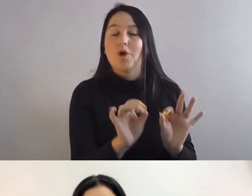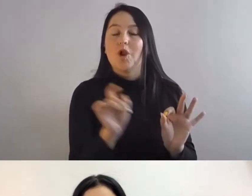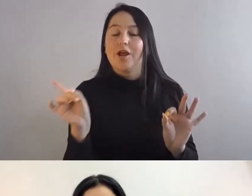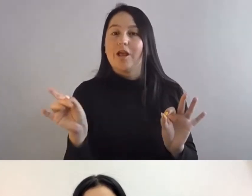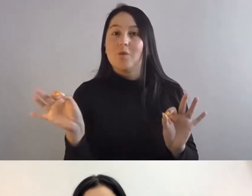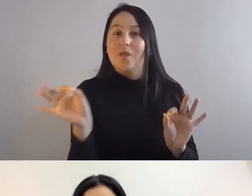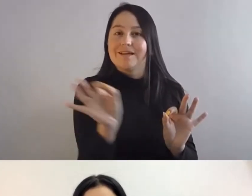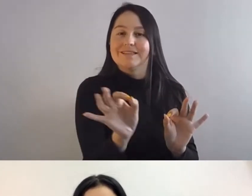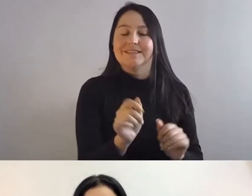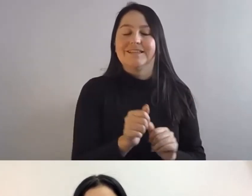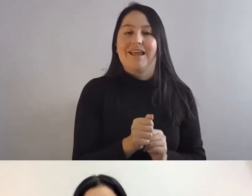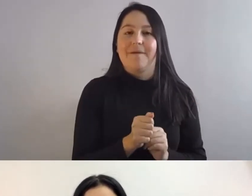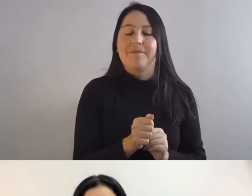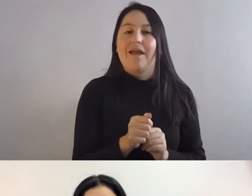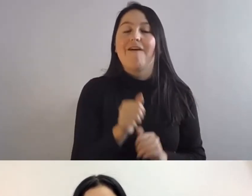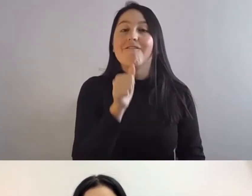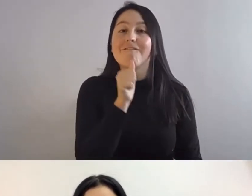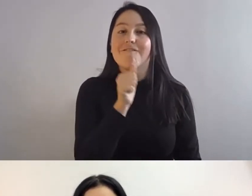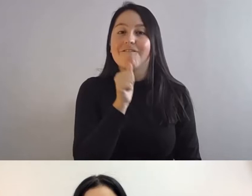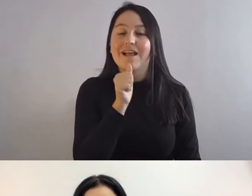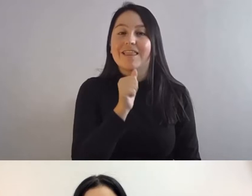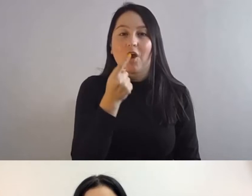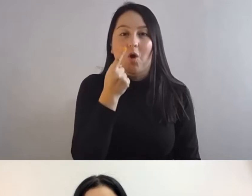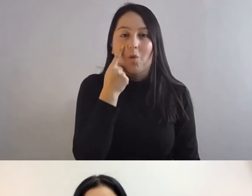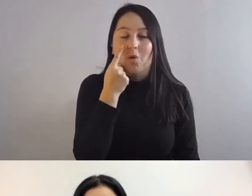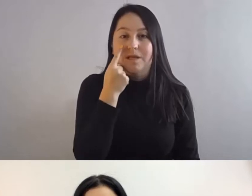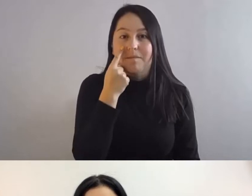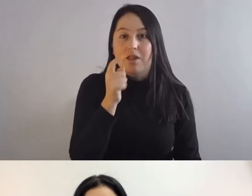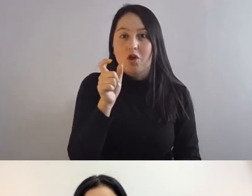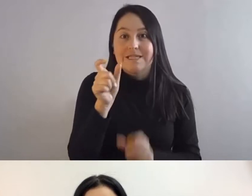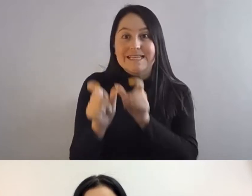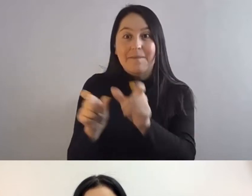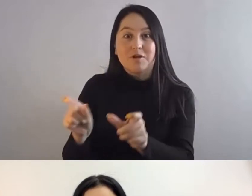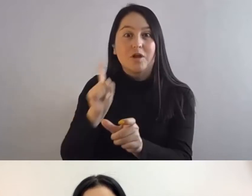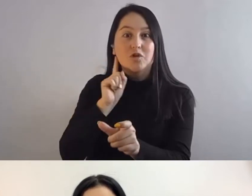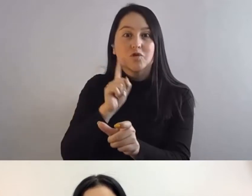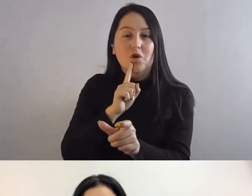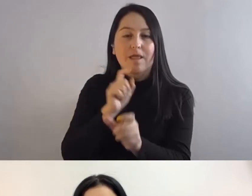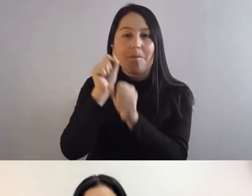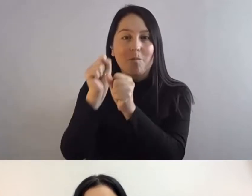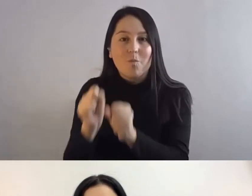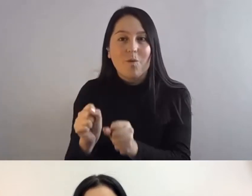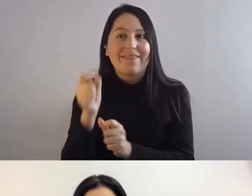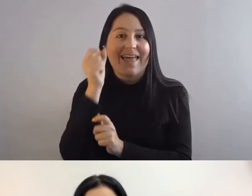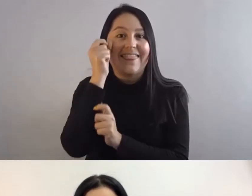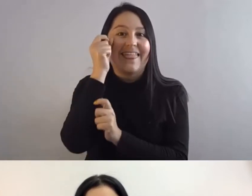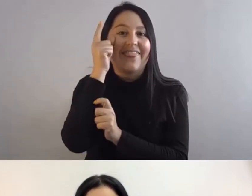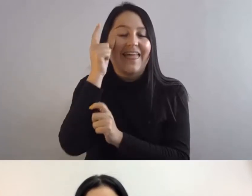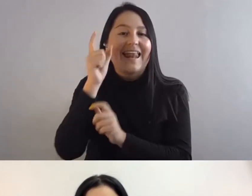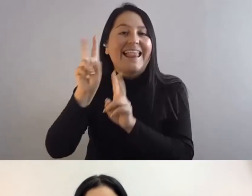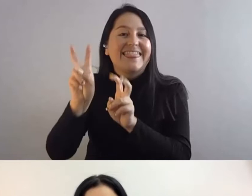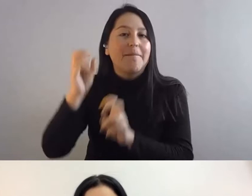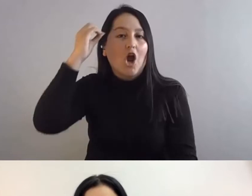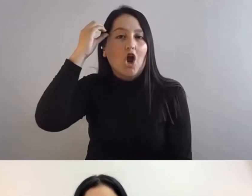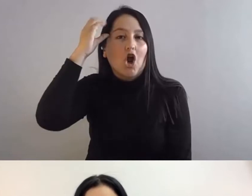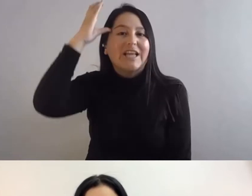que hay mucho desconocimiento respecto de si las personas sordas pueden comprender cognitivamente, ¿cierto?